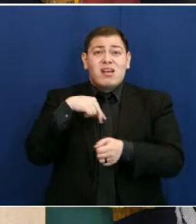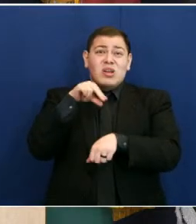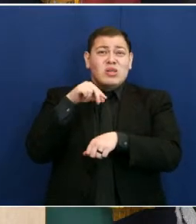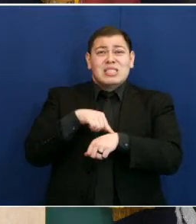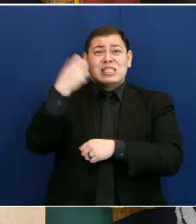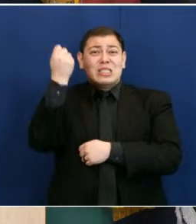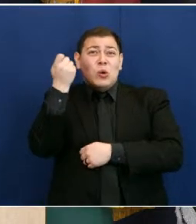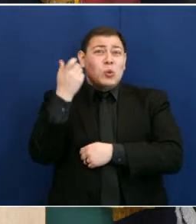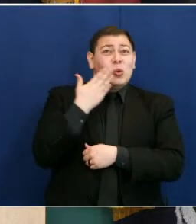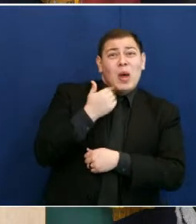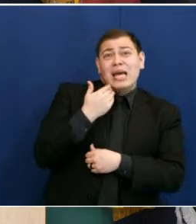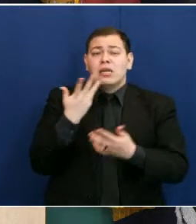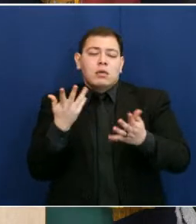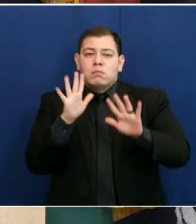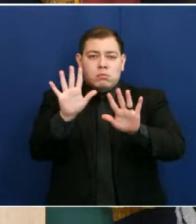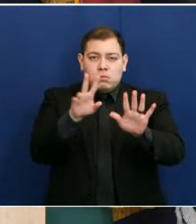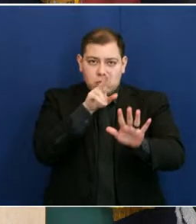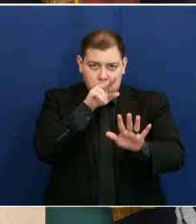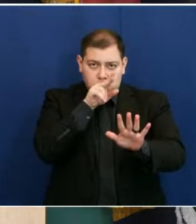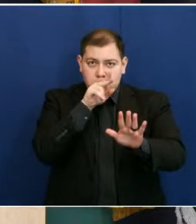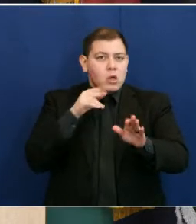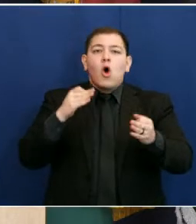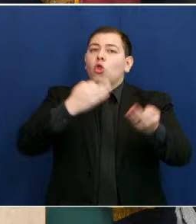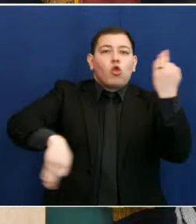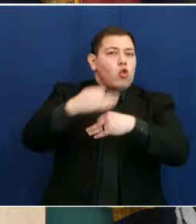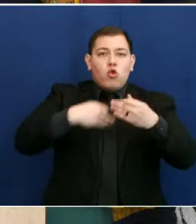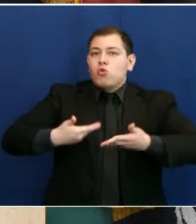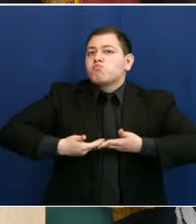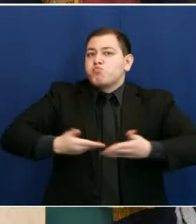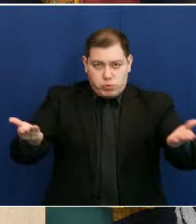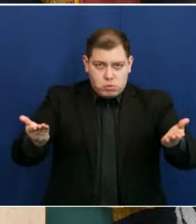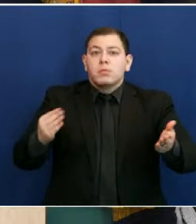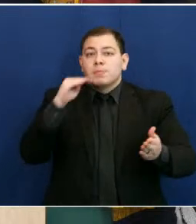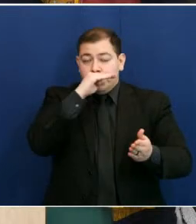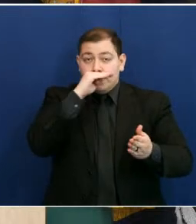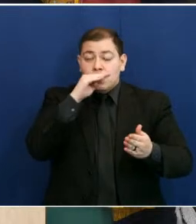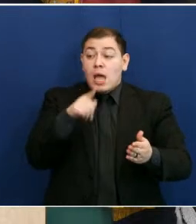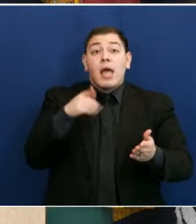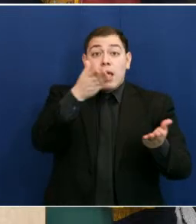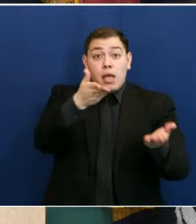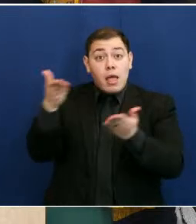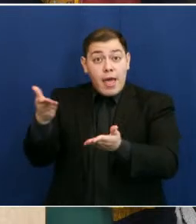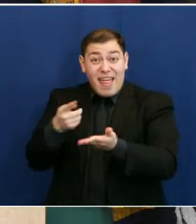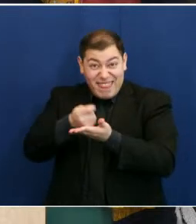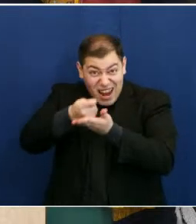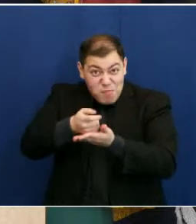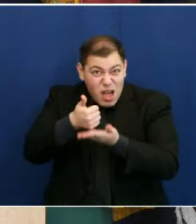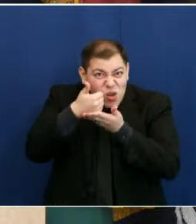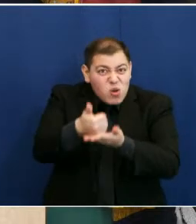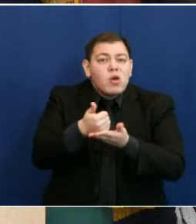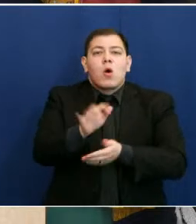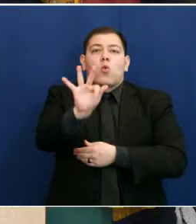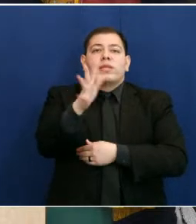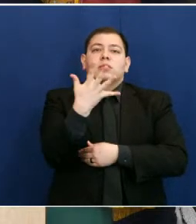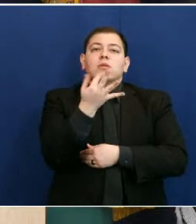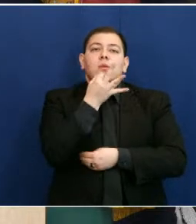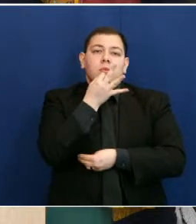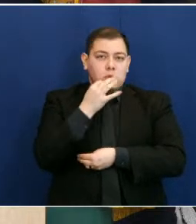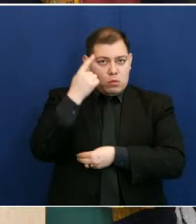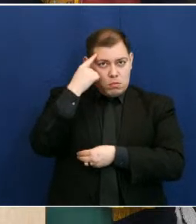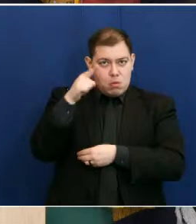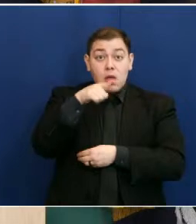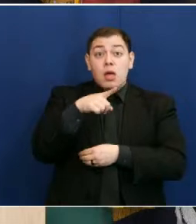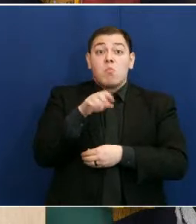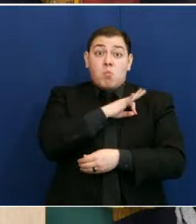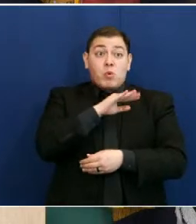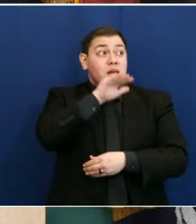de seguro médico. Así que es importante saber que ese procedimiento dura 45 minutos, está abierto los 7 días a la semana y